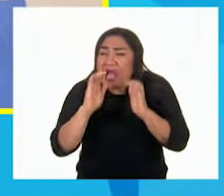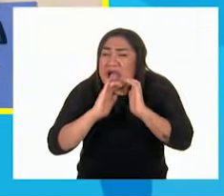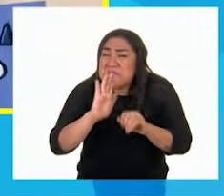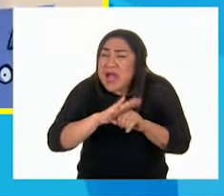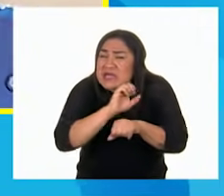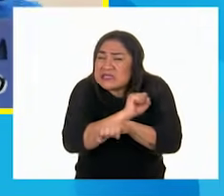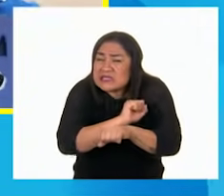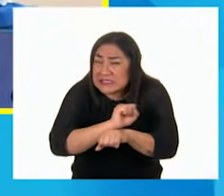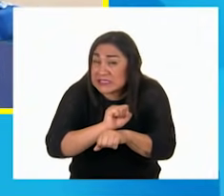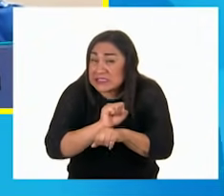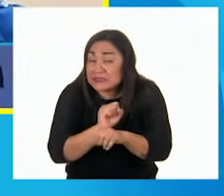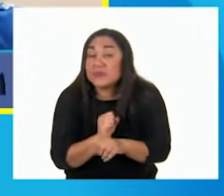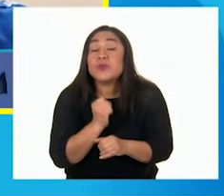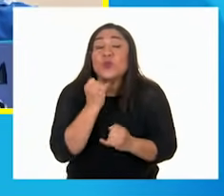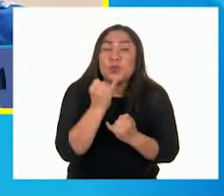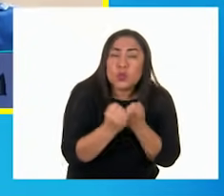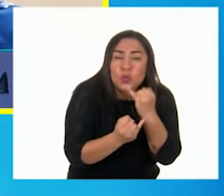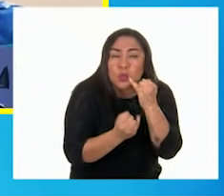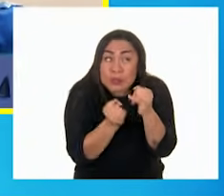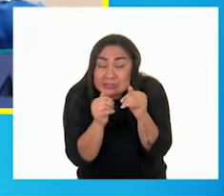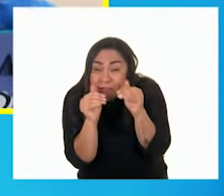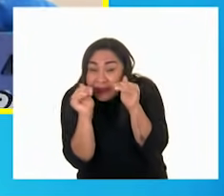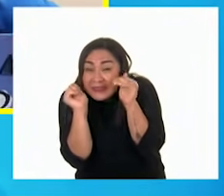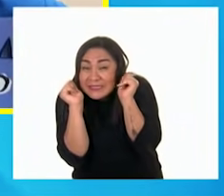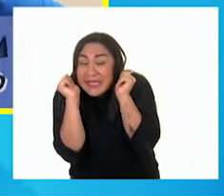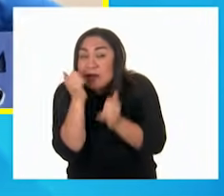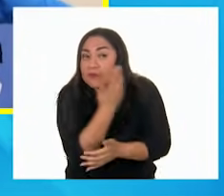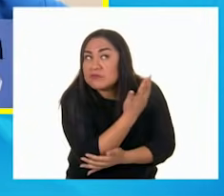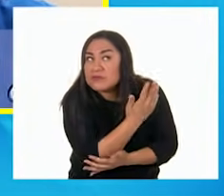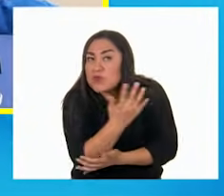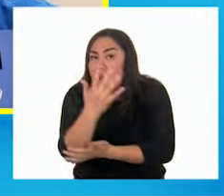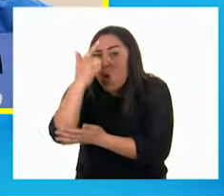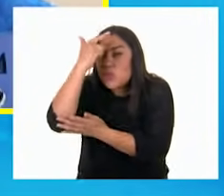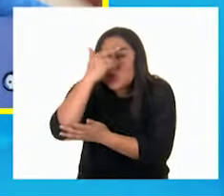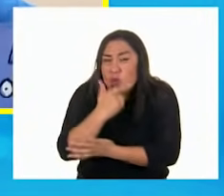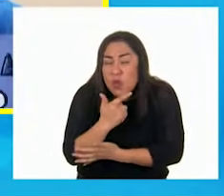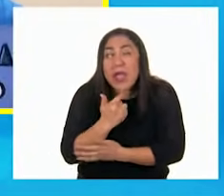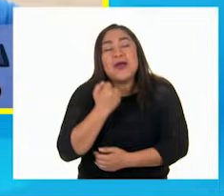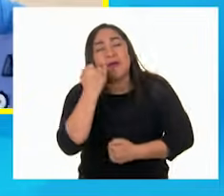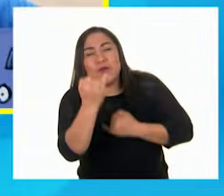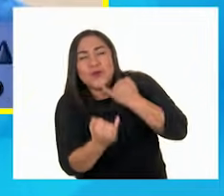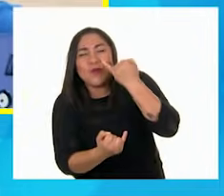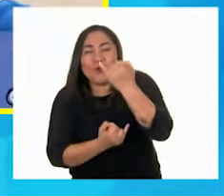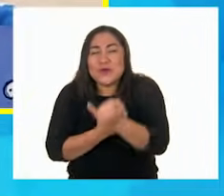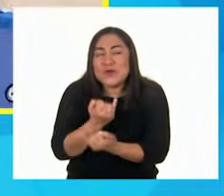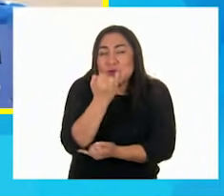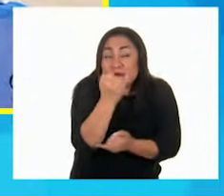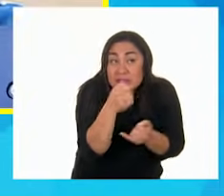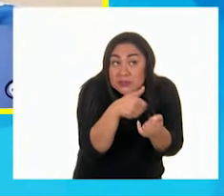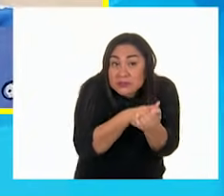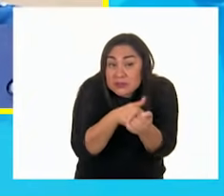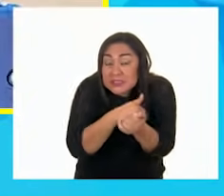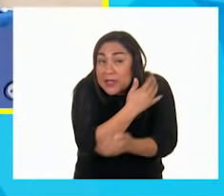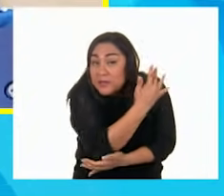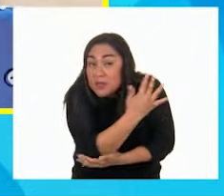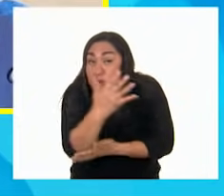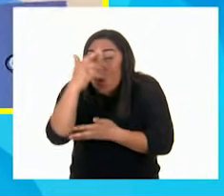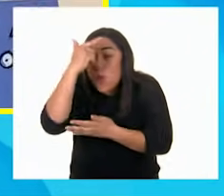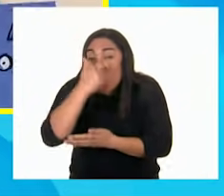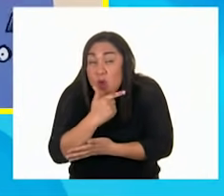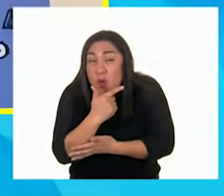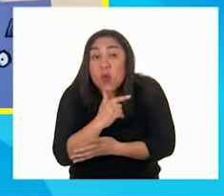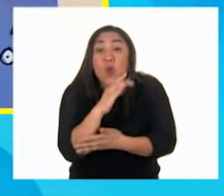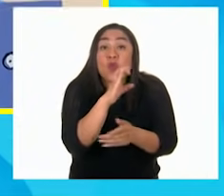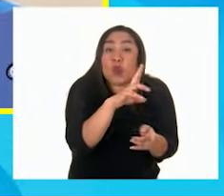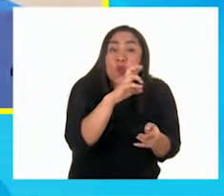bajito. ¿Listos? Jugando al escondite en el bosque anocheció. Jugando al escondite en el bosque anocheció.